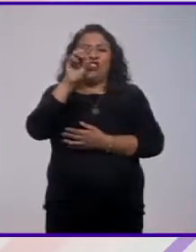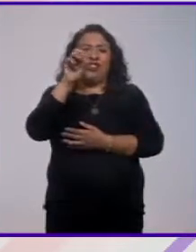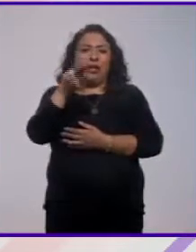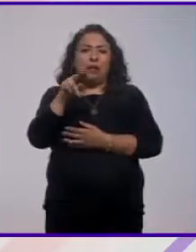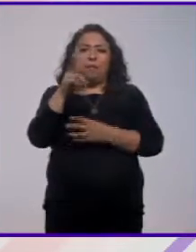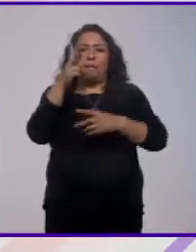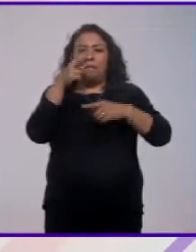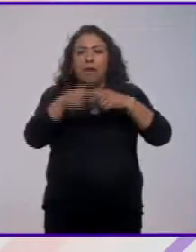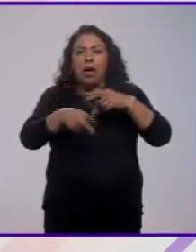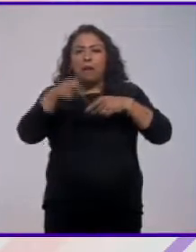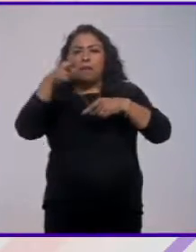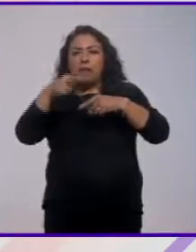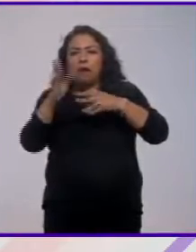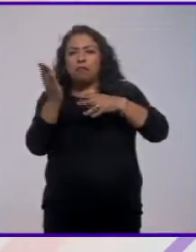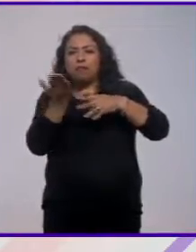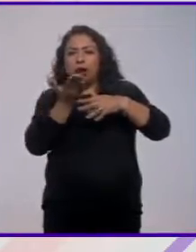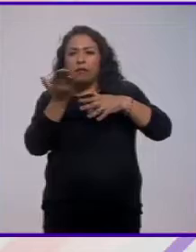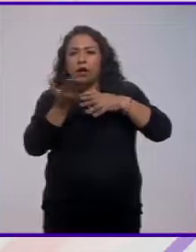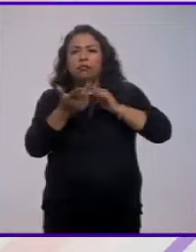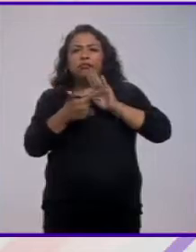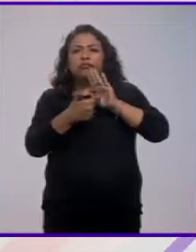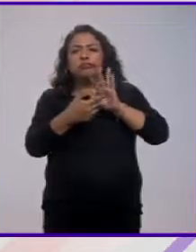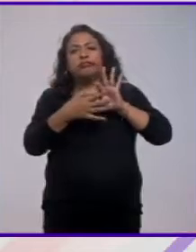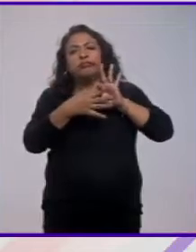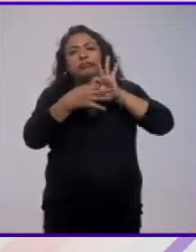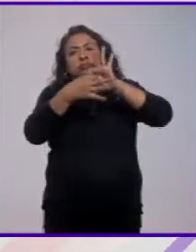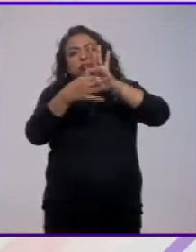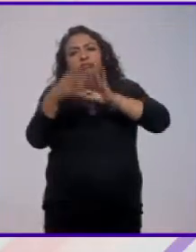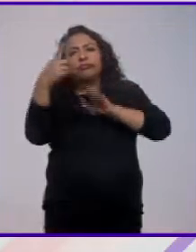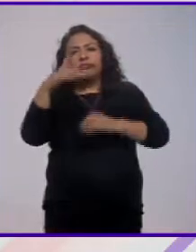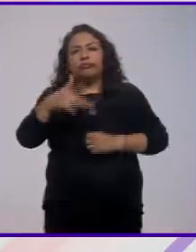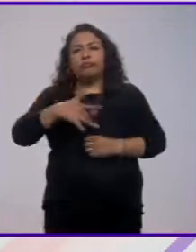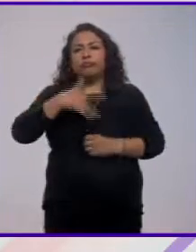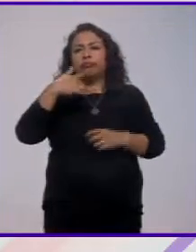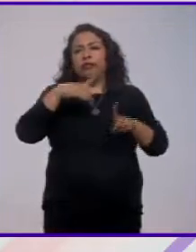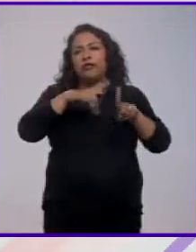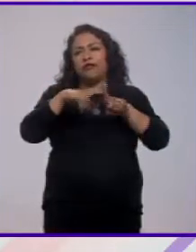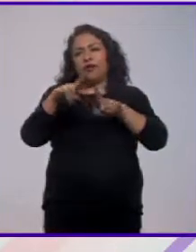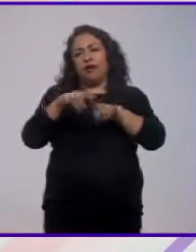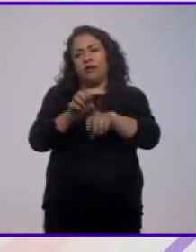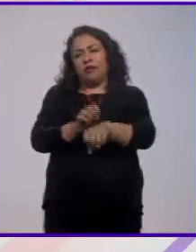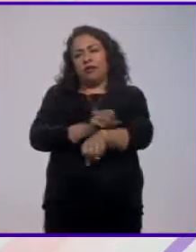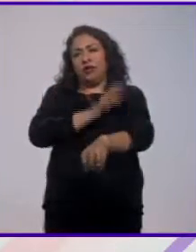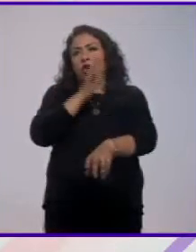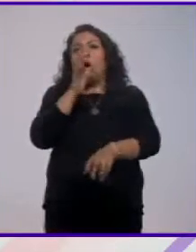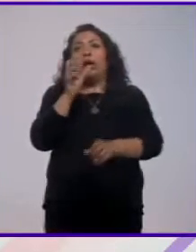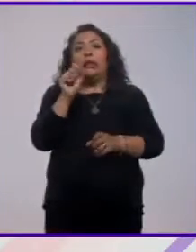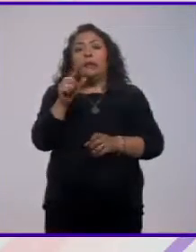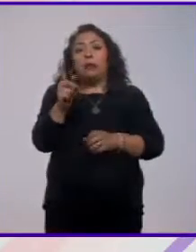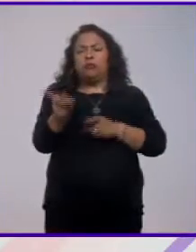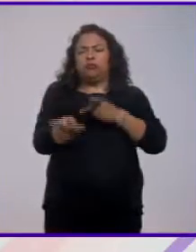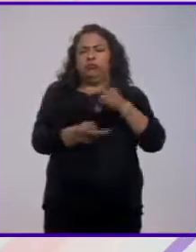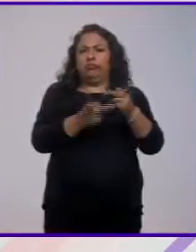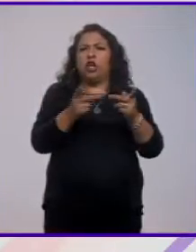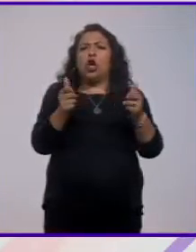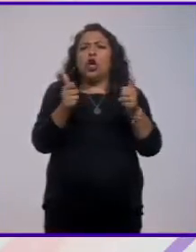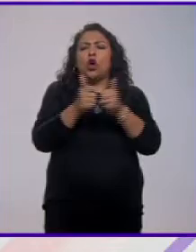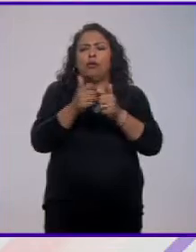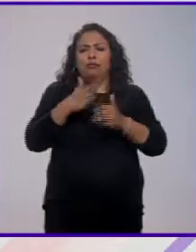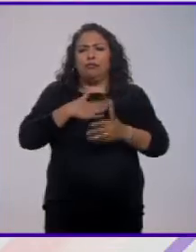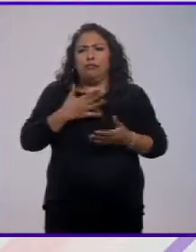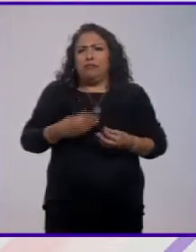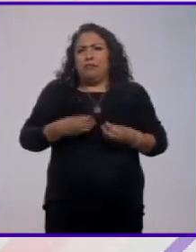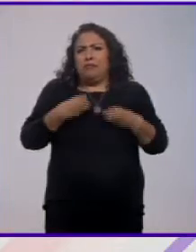parte por parte, tratando de llevarnos de la mano a una serie de sensaciones, de sentimientos y, por supuesto, de preguntas que tienen que ver con la existencia